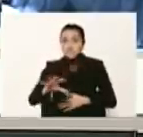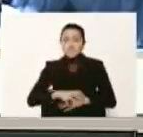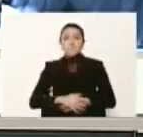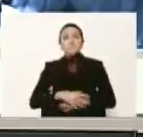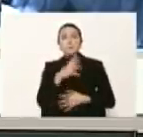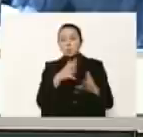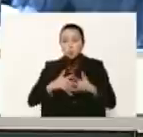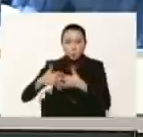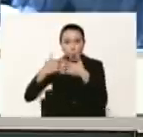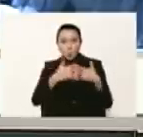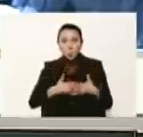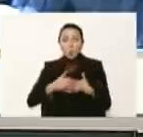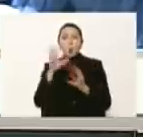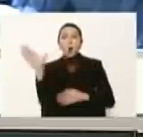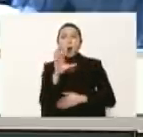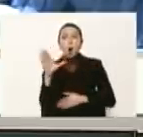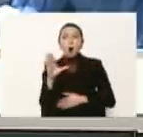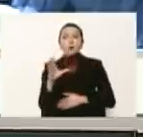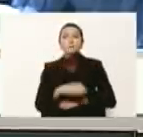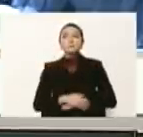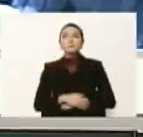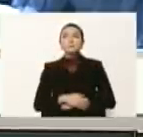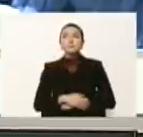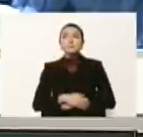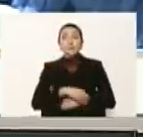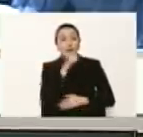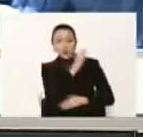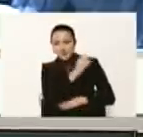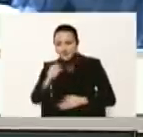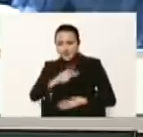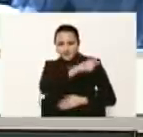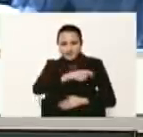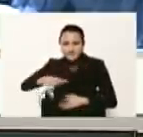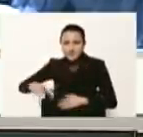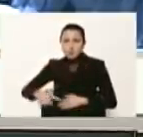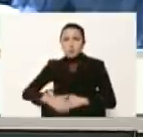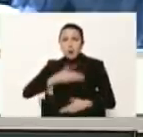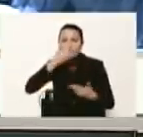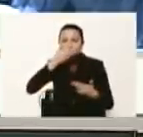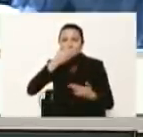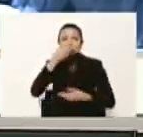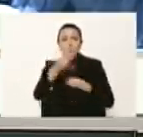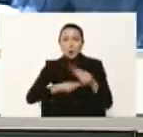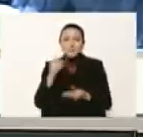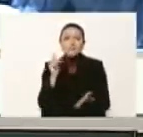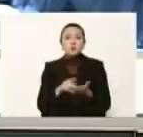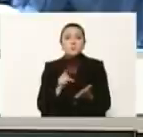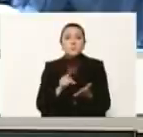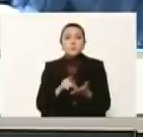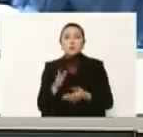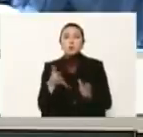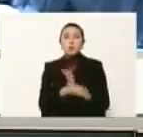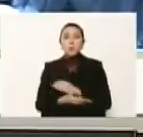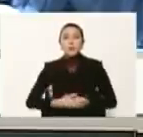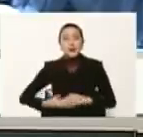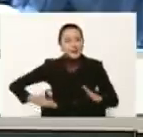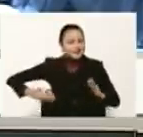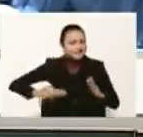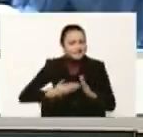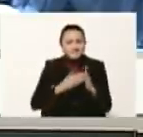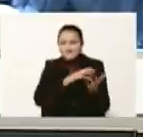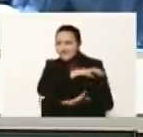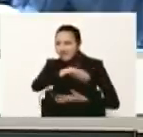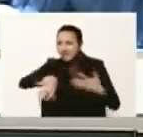Colombia. El merceraniato colombiano, que ha participado en la desestabilización de